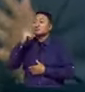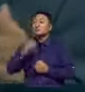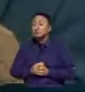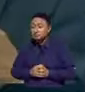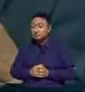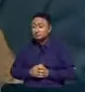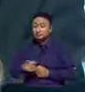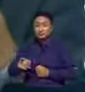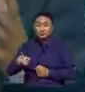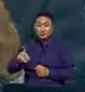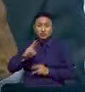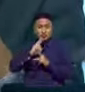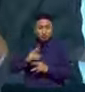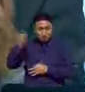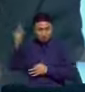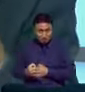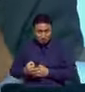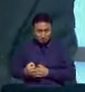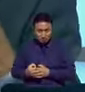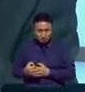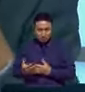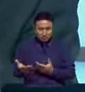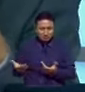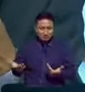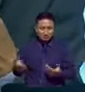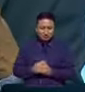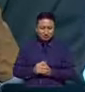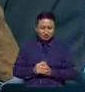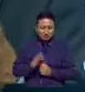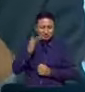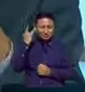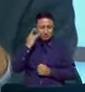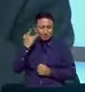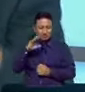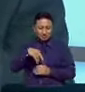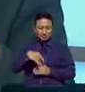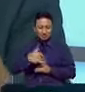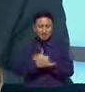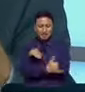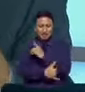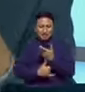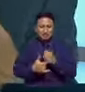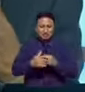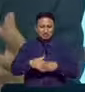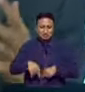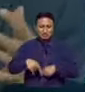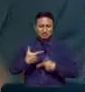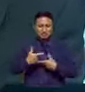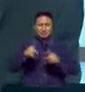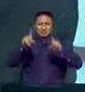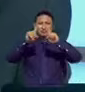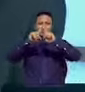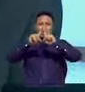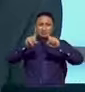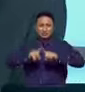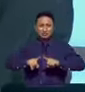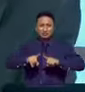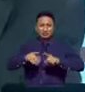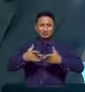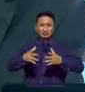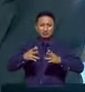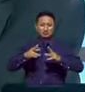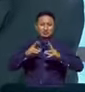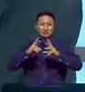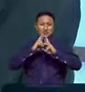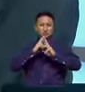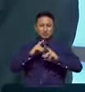son resultados, uno dice, es extraño que en un país, digamos, haya tanta divergencia entre los diferentes